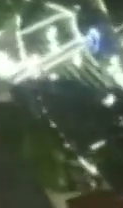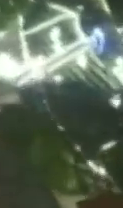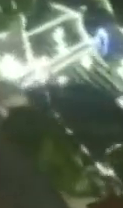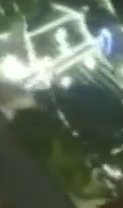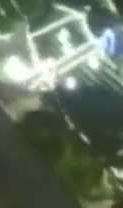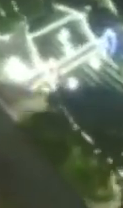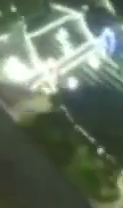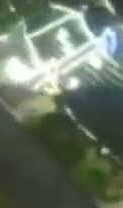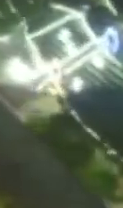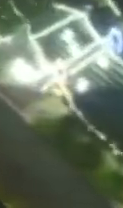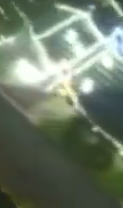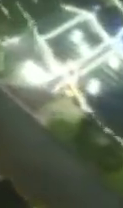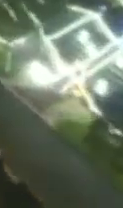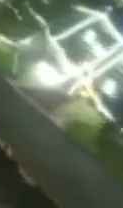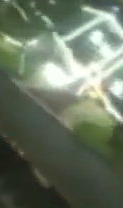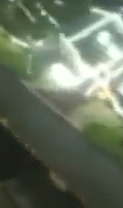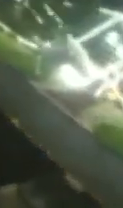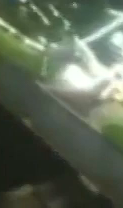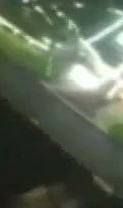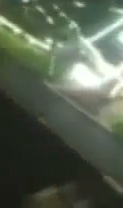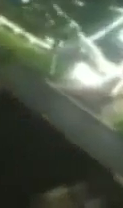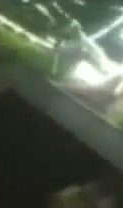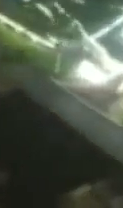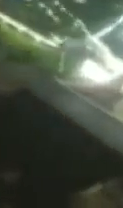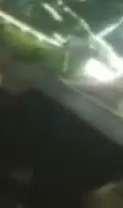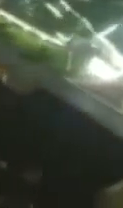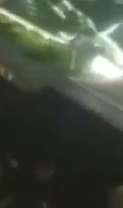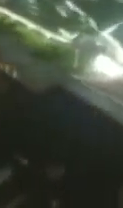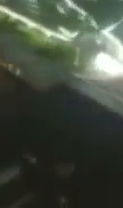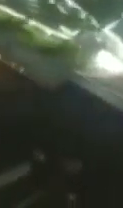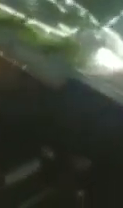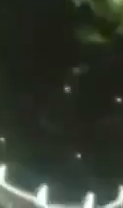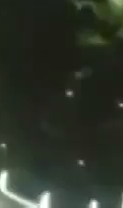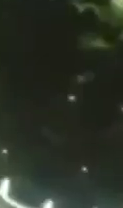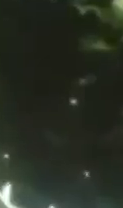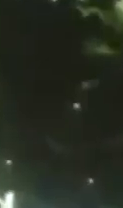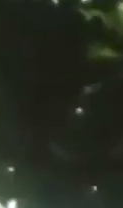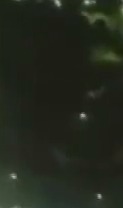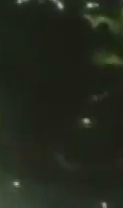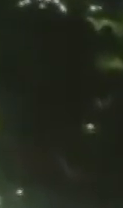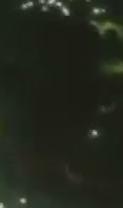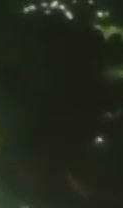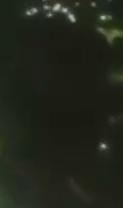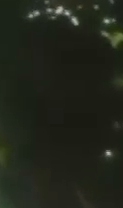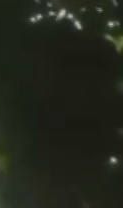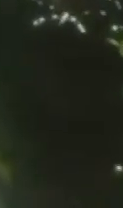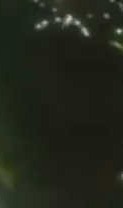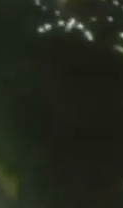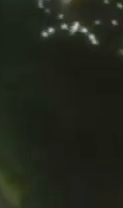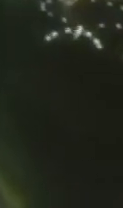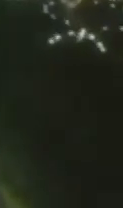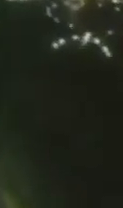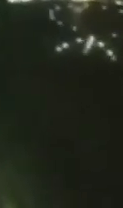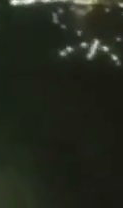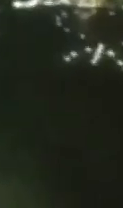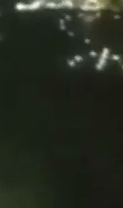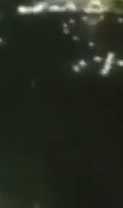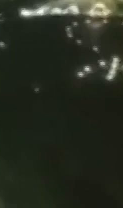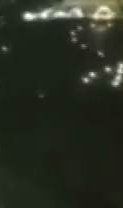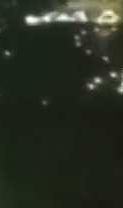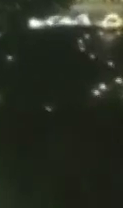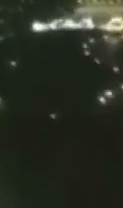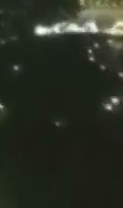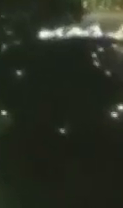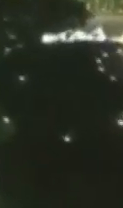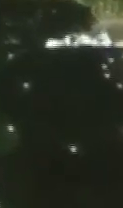de Miraflores y compartimos con ustedes la llegada del primer ministro de Belice, el excelentísimo señor John